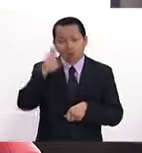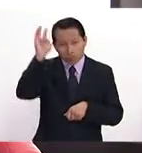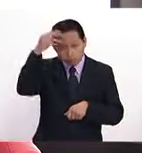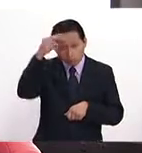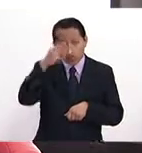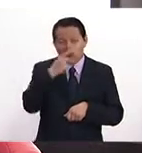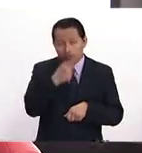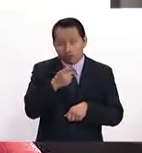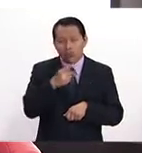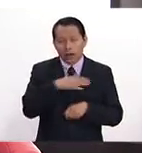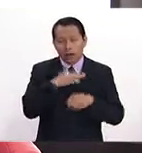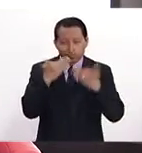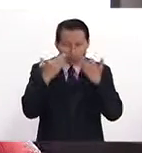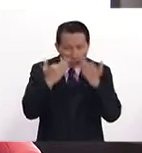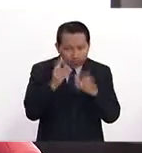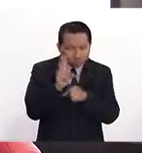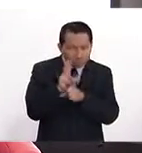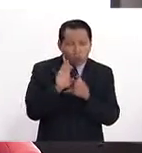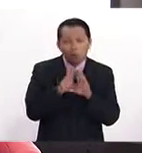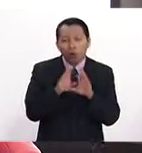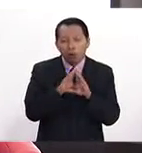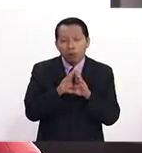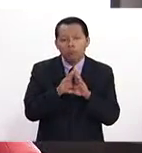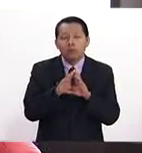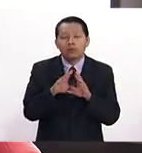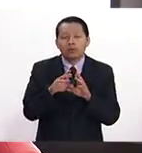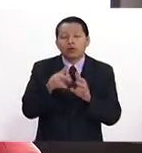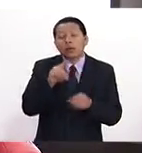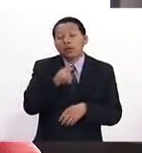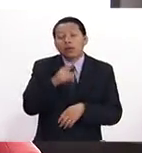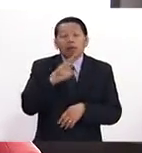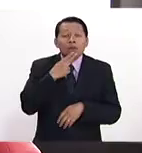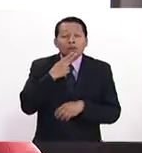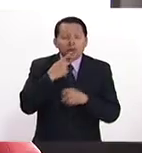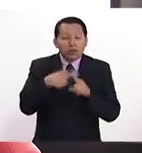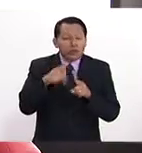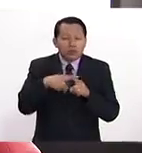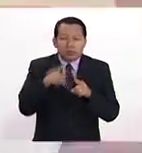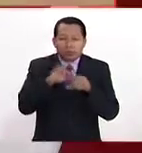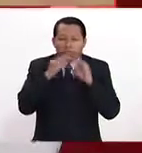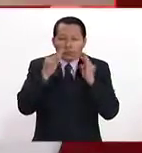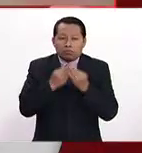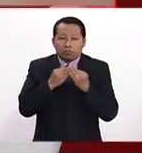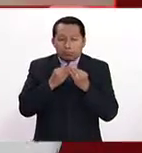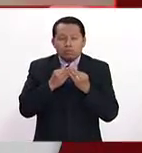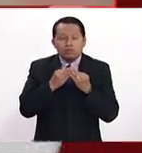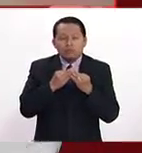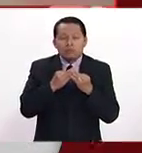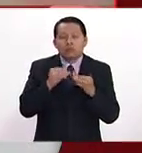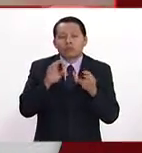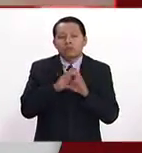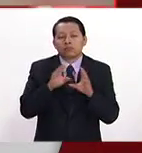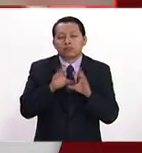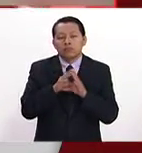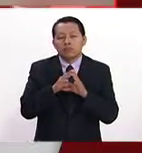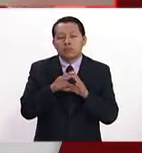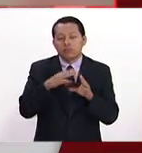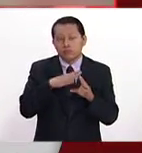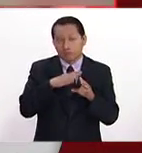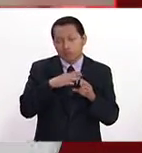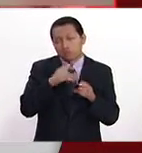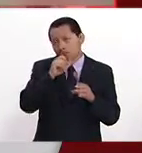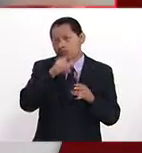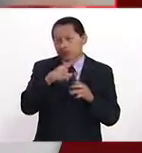Trump, como hemos venido viendo, ha tratado de utilizar otros medios, otros recursos, por el lado de la